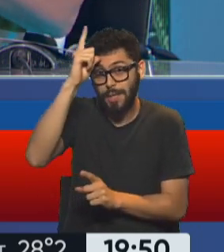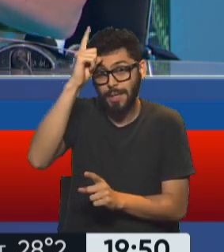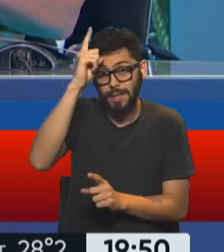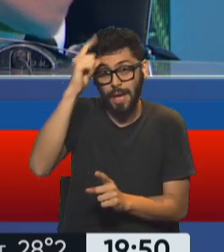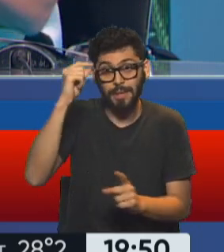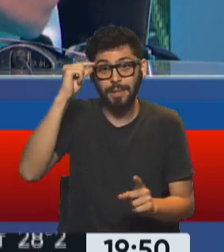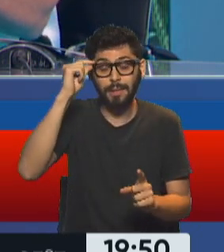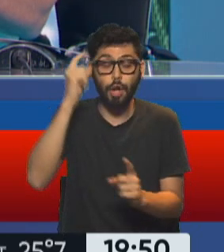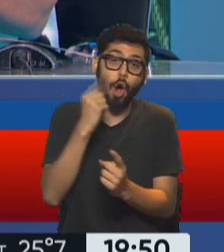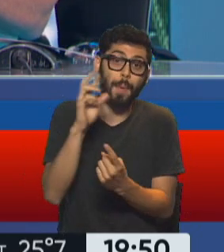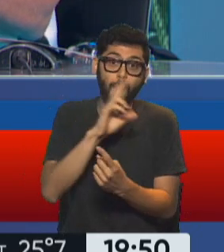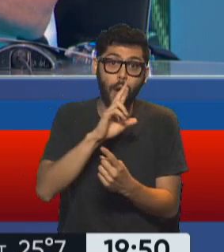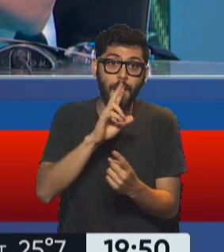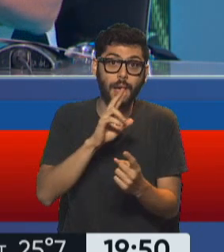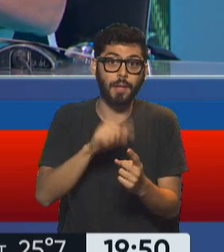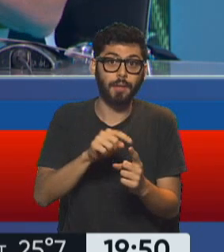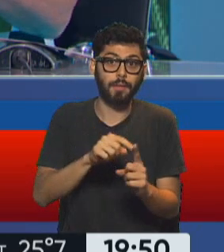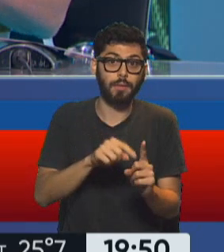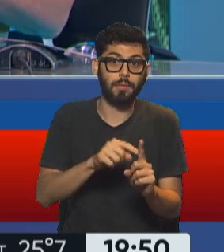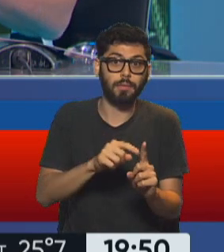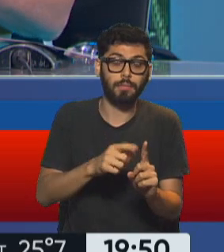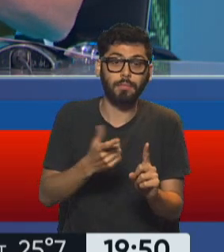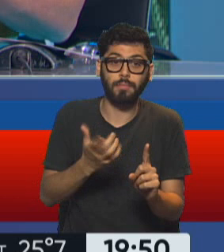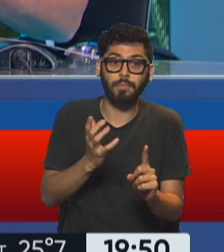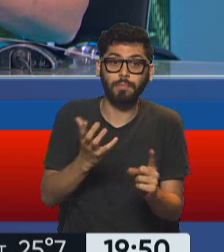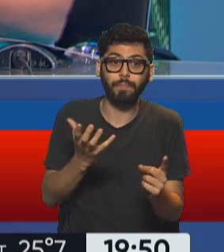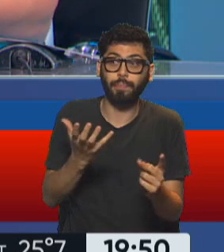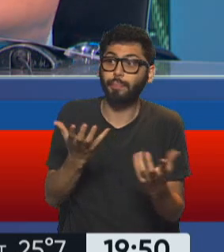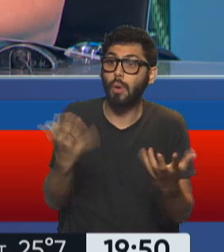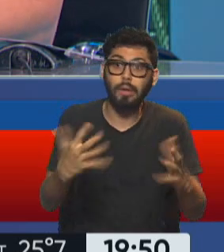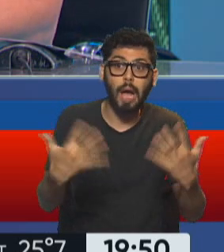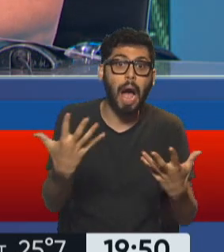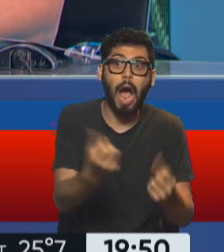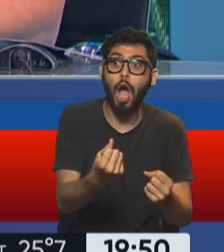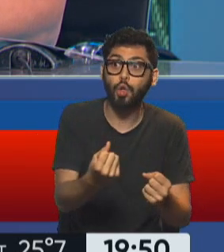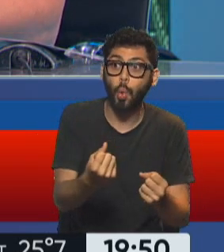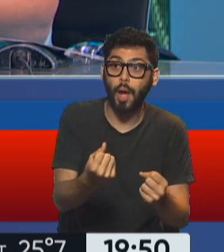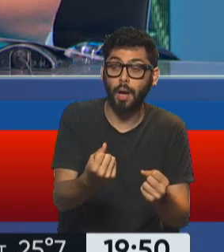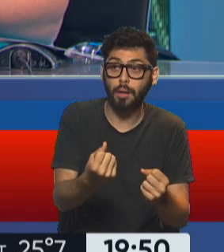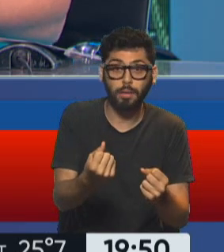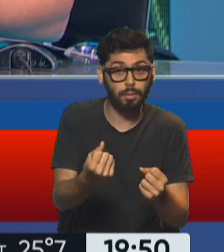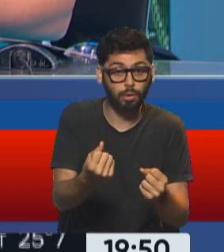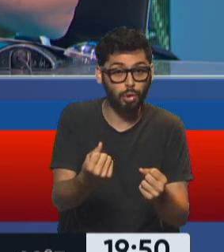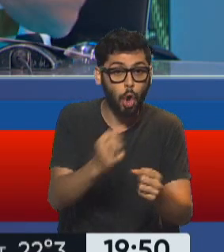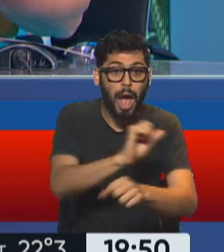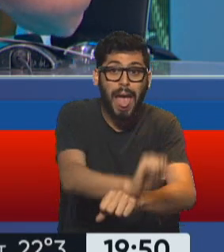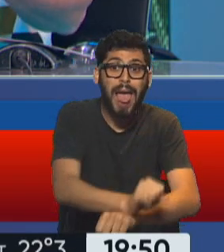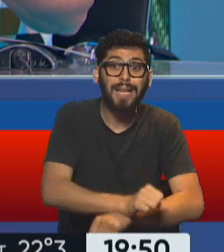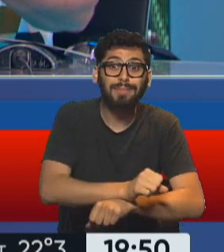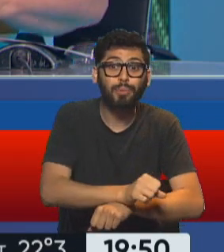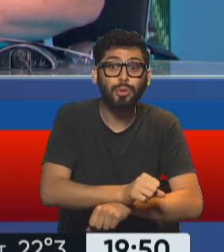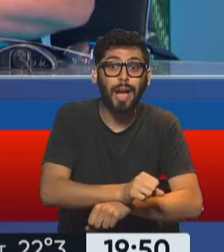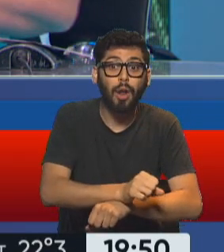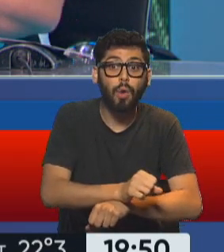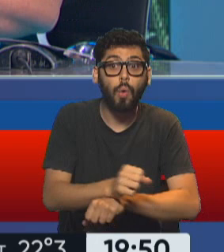cruzaron estos chicos a los que les pedían ayuda, no solamente no los asistieron, sino que los esposaron y uno de ellos pasó